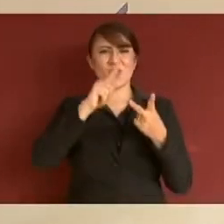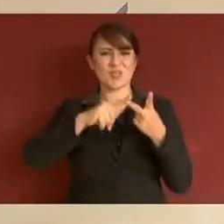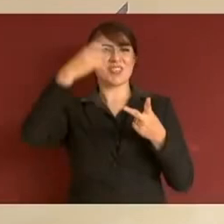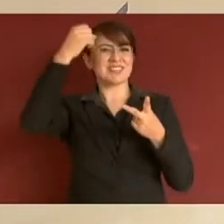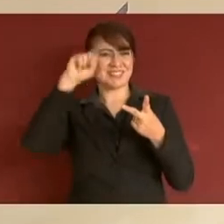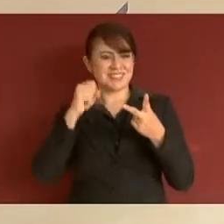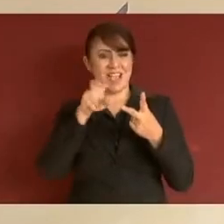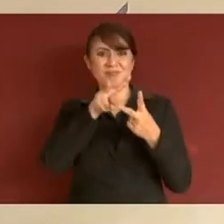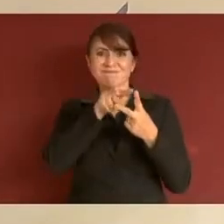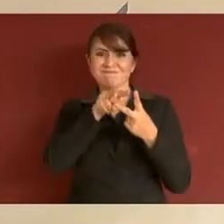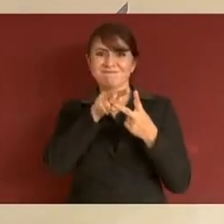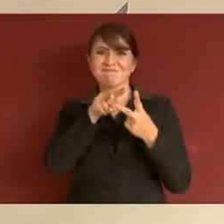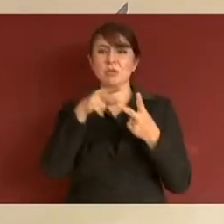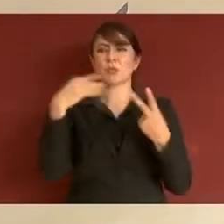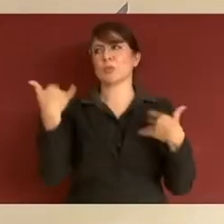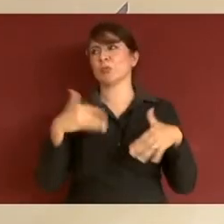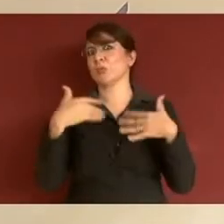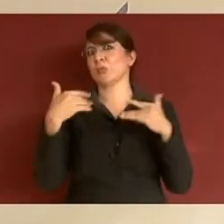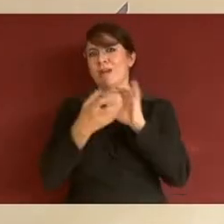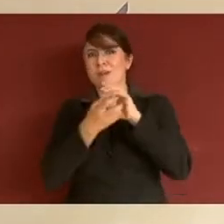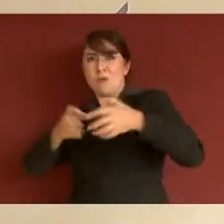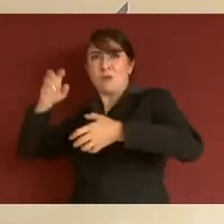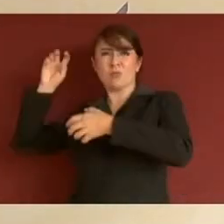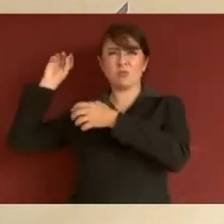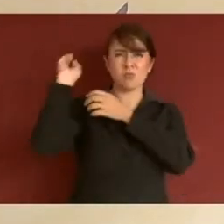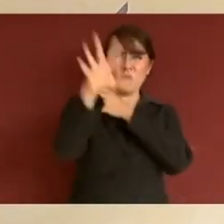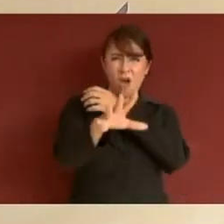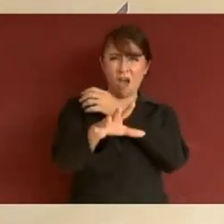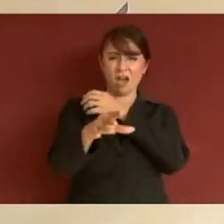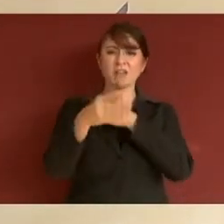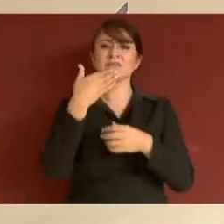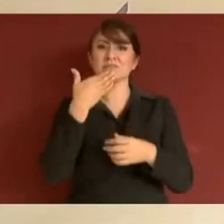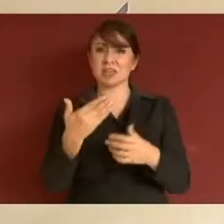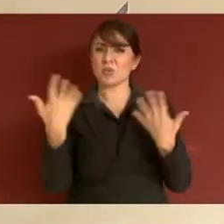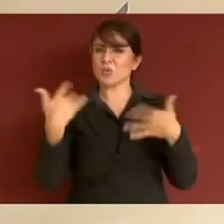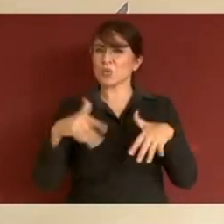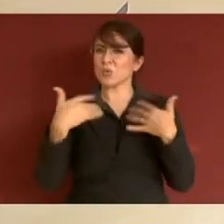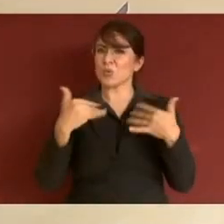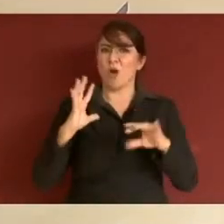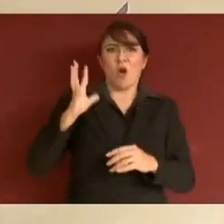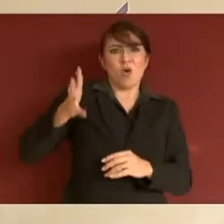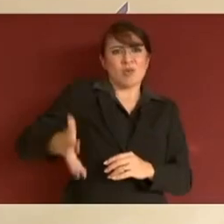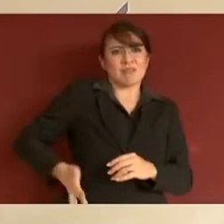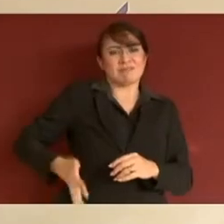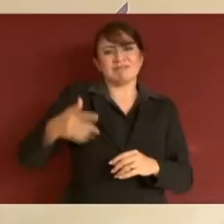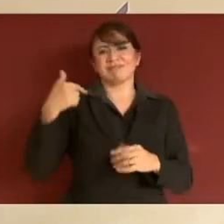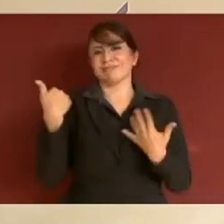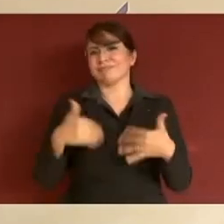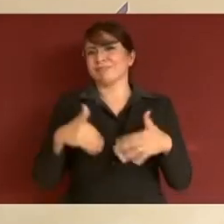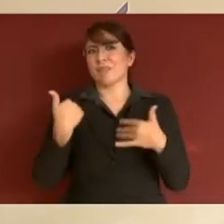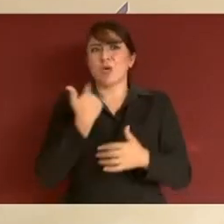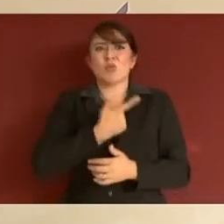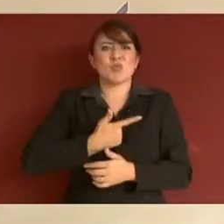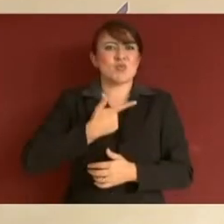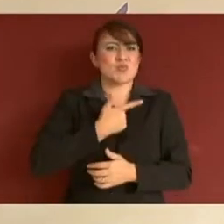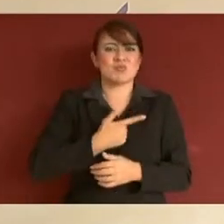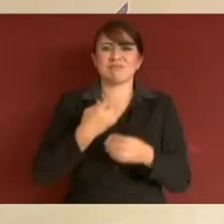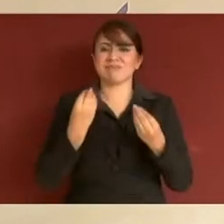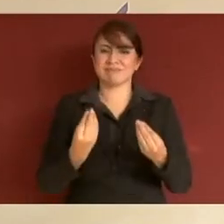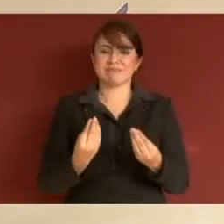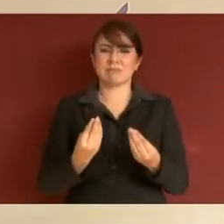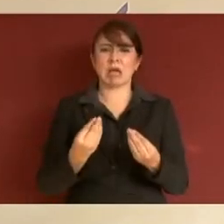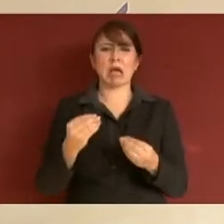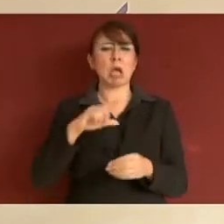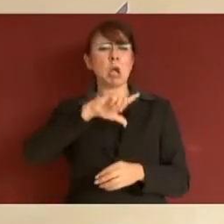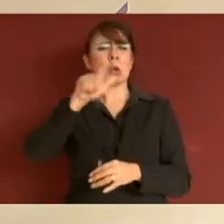Sinaloa. Tremendos pitchers. Un orgullo. Además, me dio muchísimo gusto que